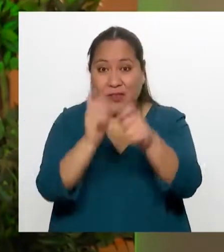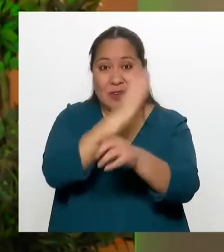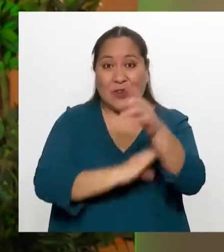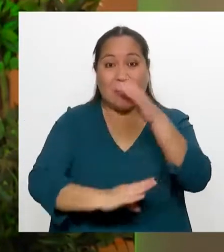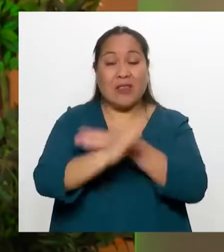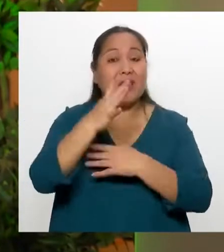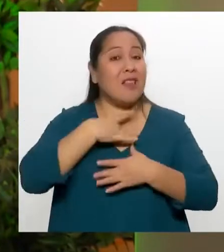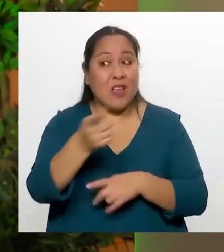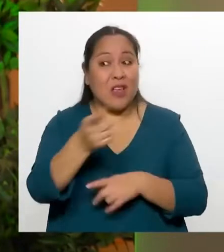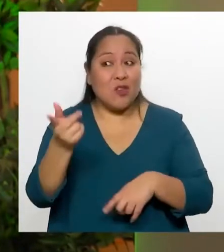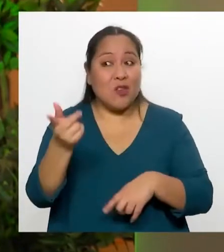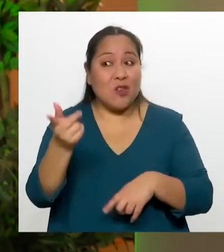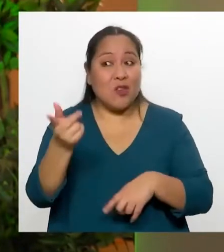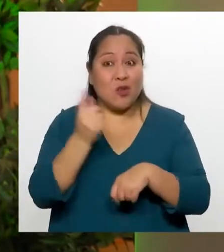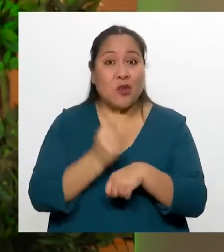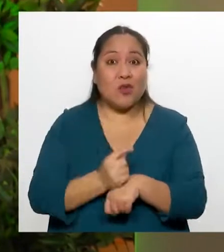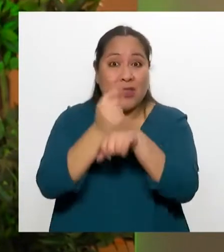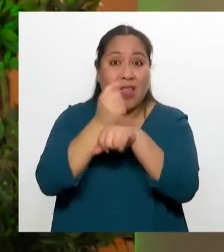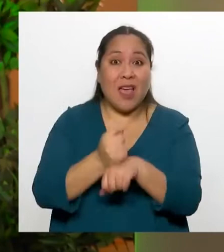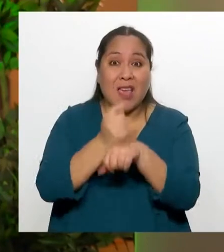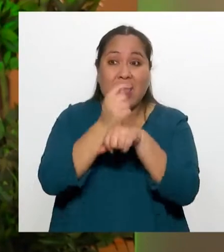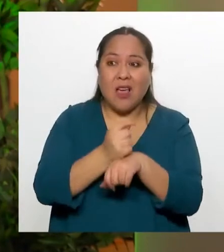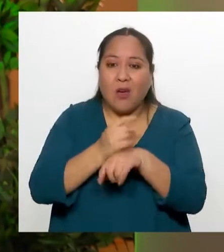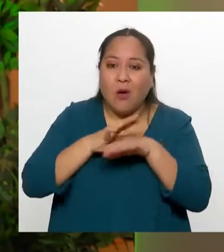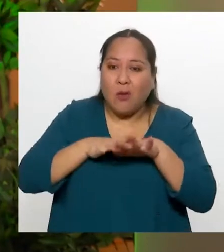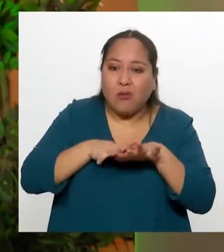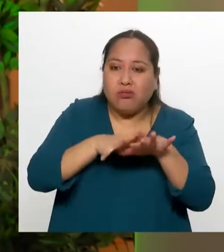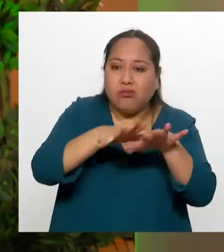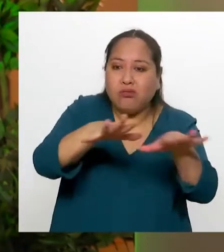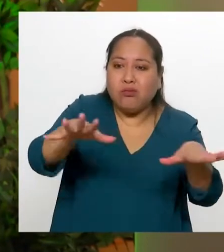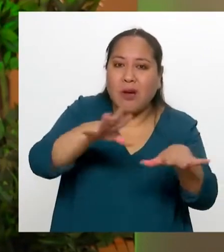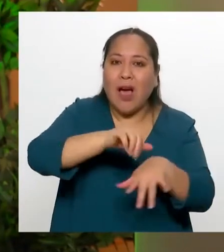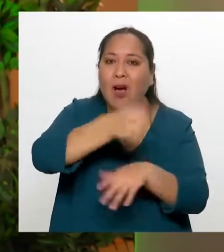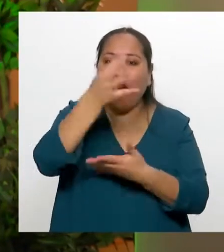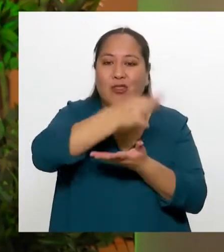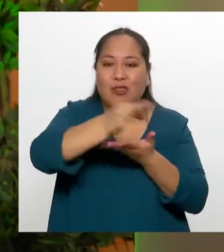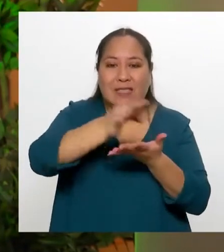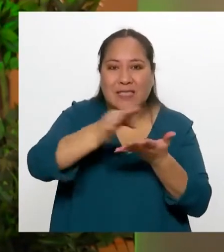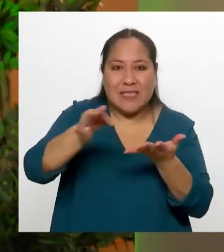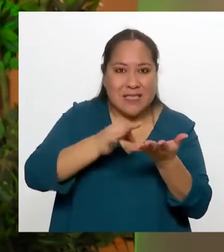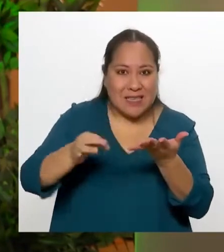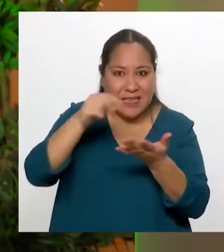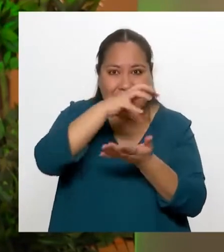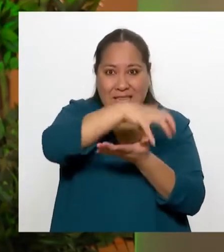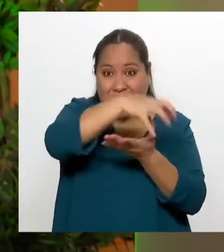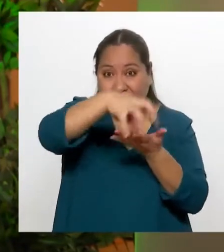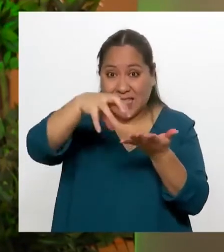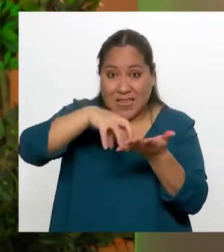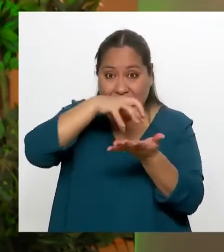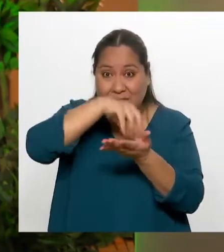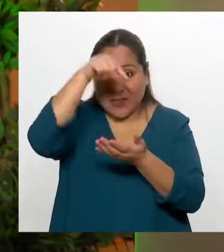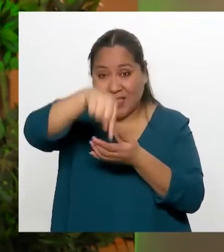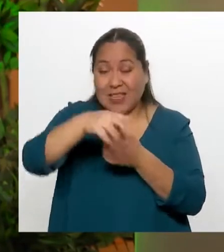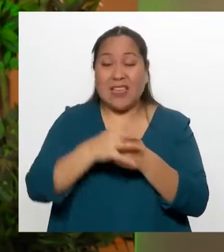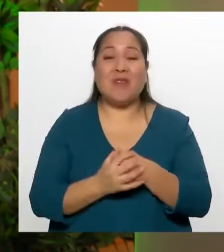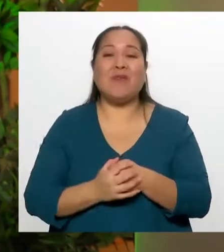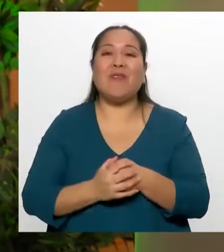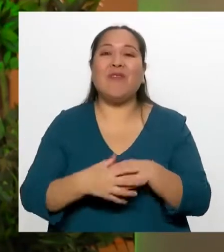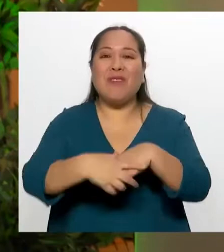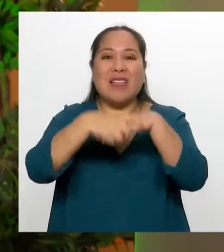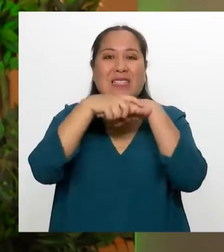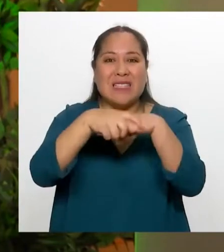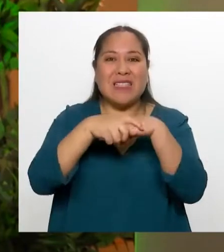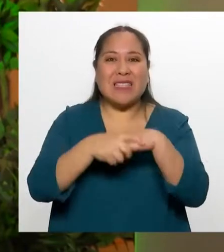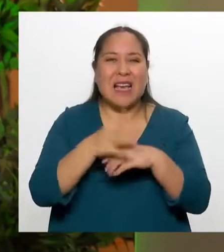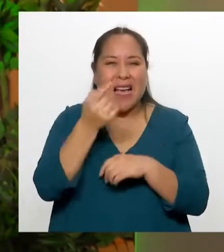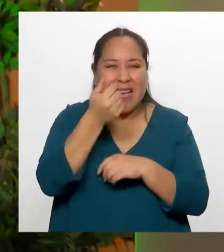discapacidad. Es interesante saber que estos talleres se vienen expandiendo a otros distritos de la capital. Felicitaciones